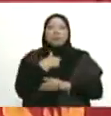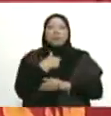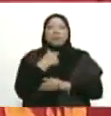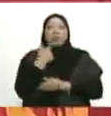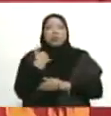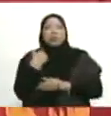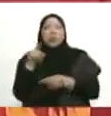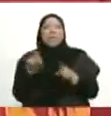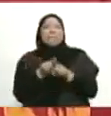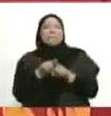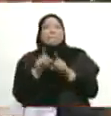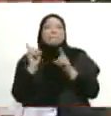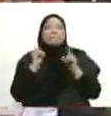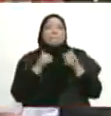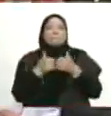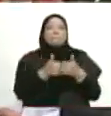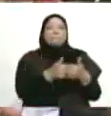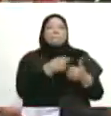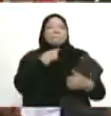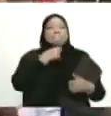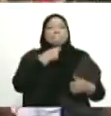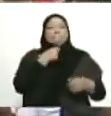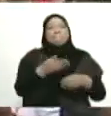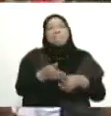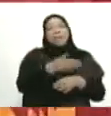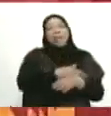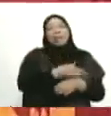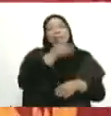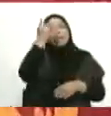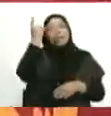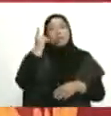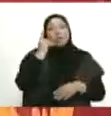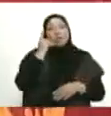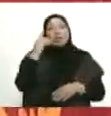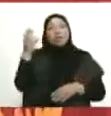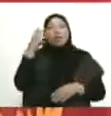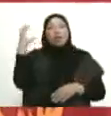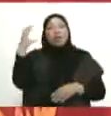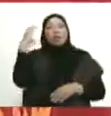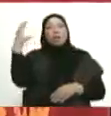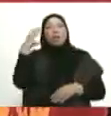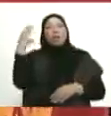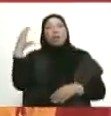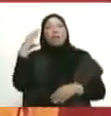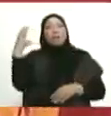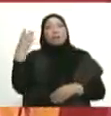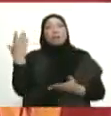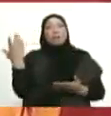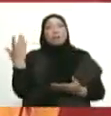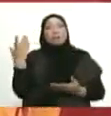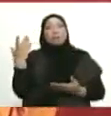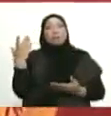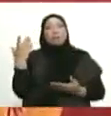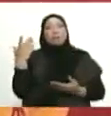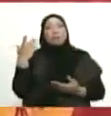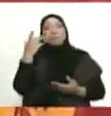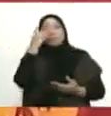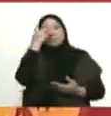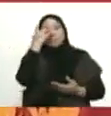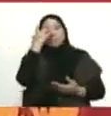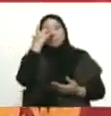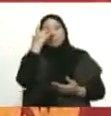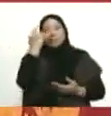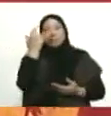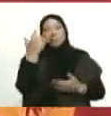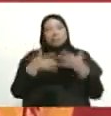pregira. Que yo voy a hacerle la pregira, que venga para Caricuao, para acá, para acá. Que venga para acá,